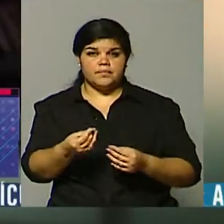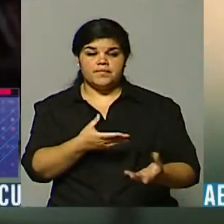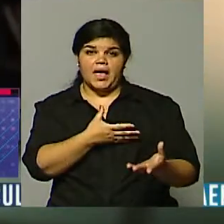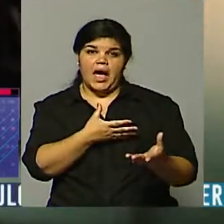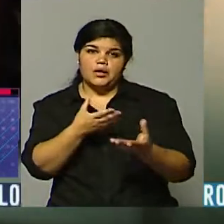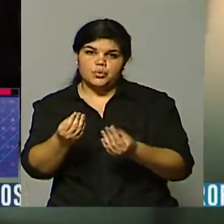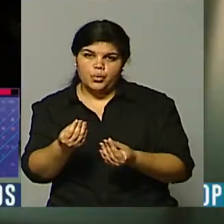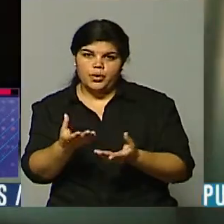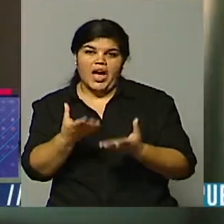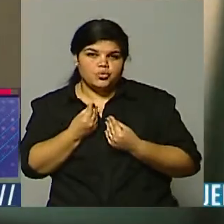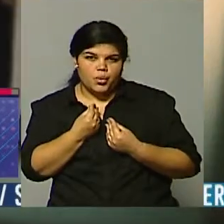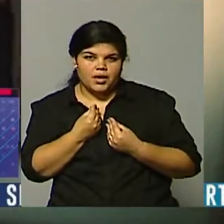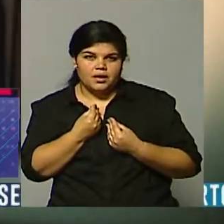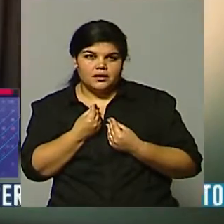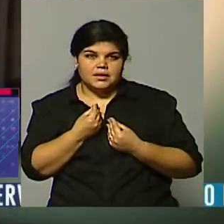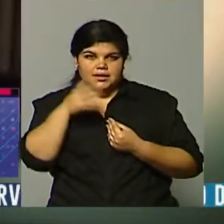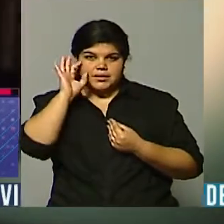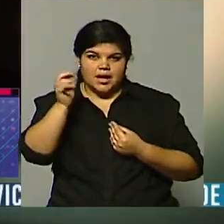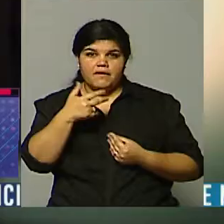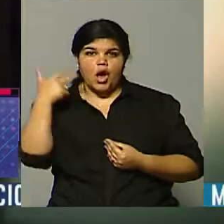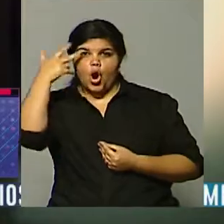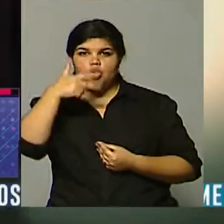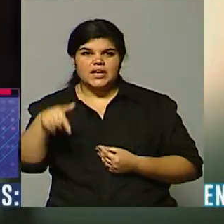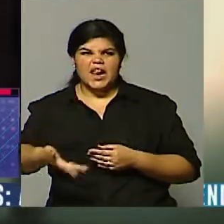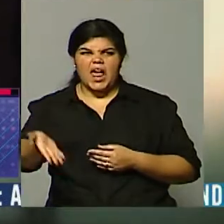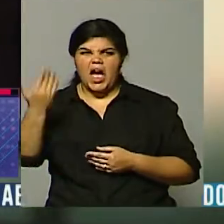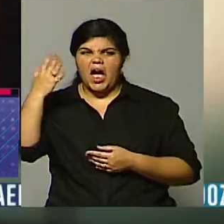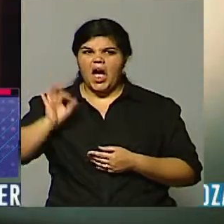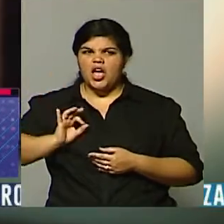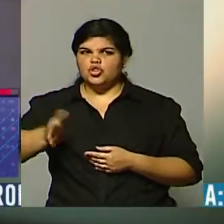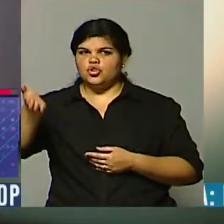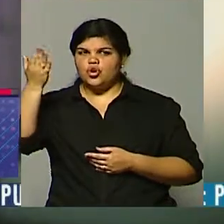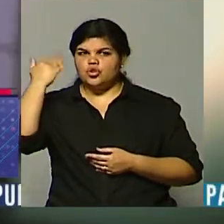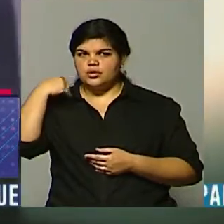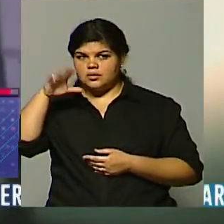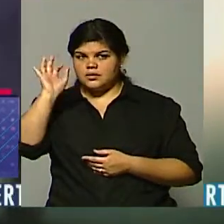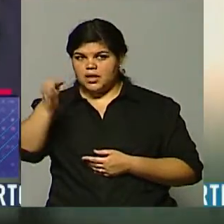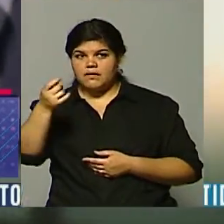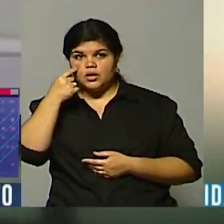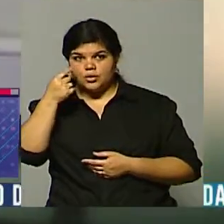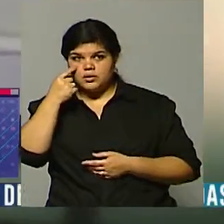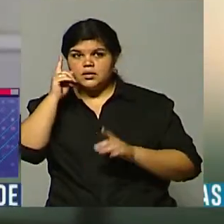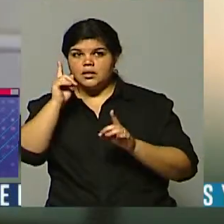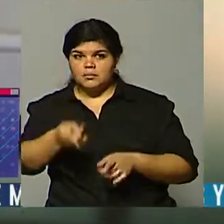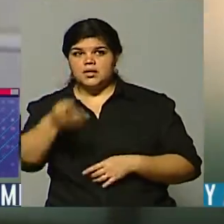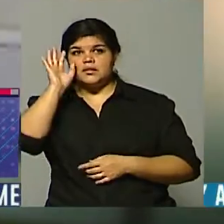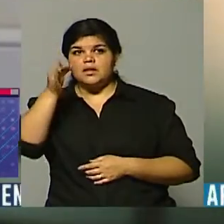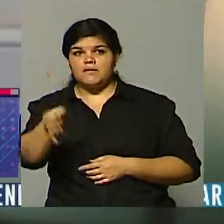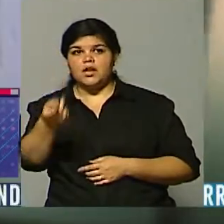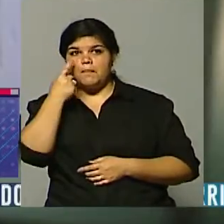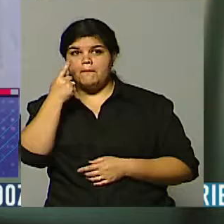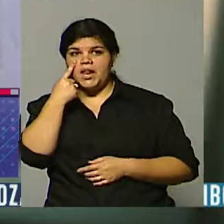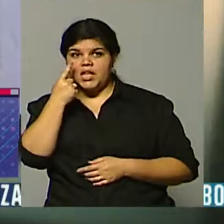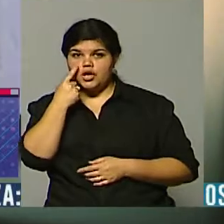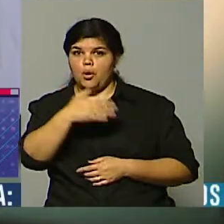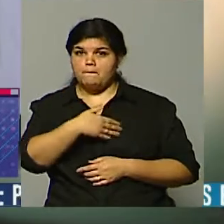es lo que ha sucedido en este hotel hace muchos años y también reconocer el peligro que corre tanto él como su